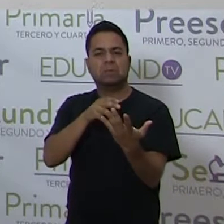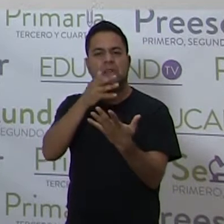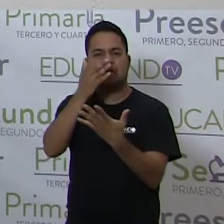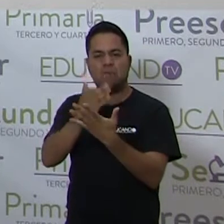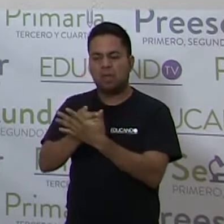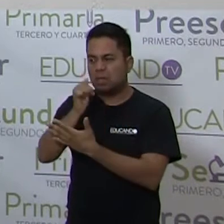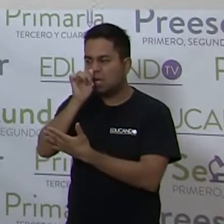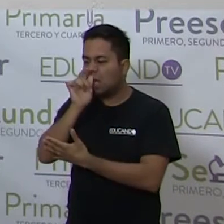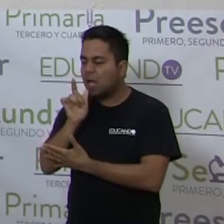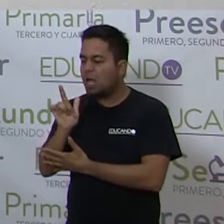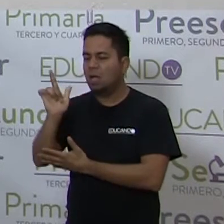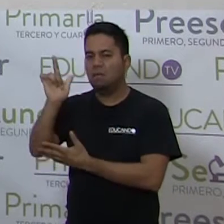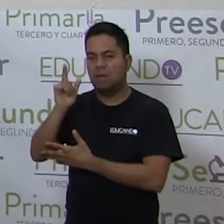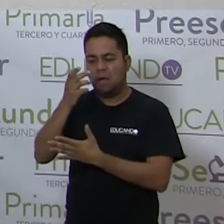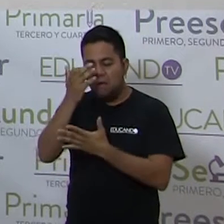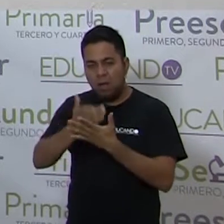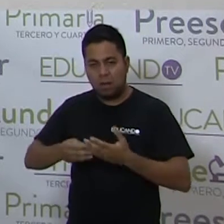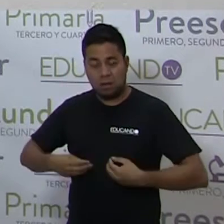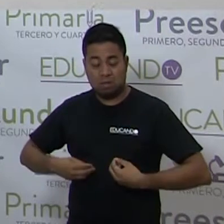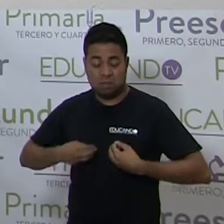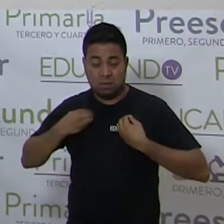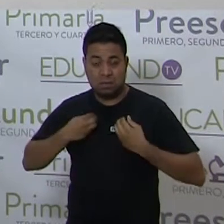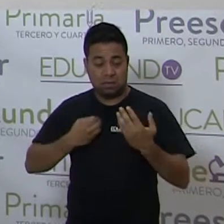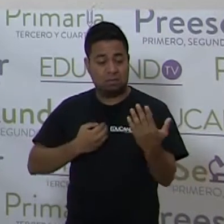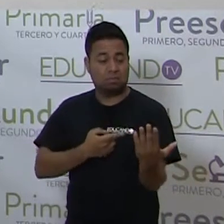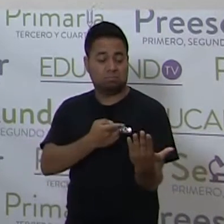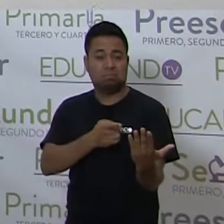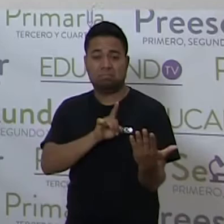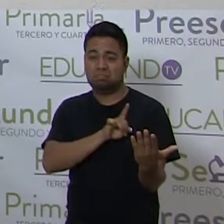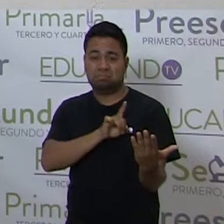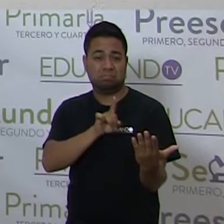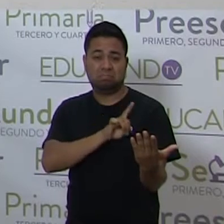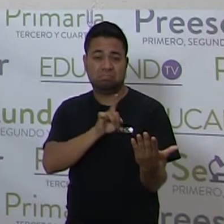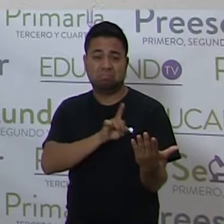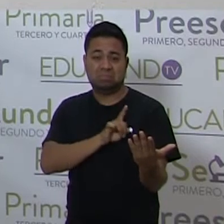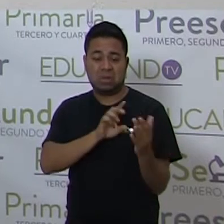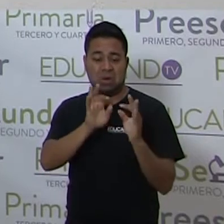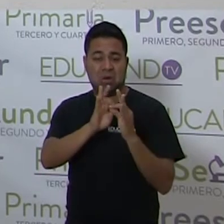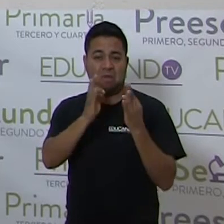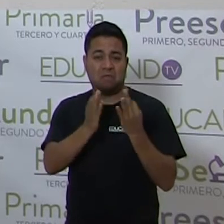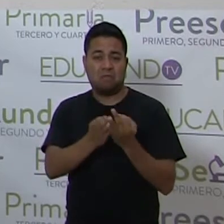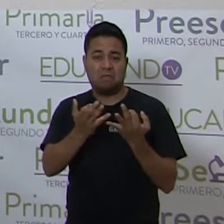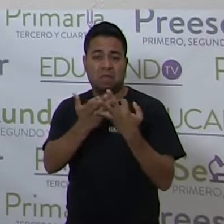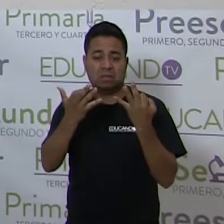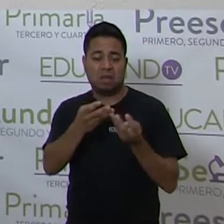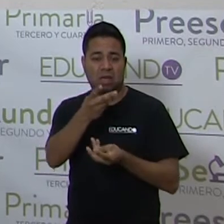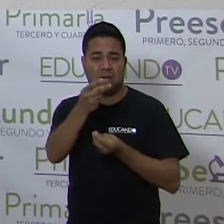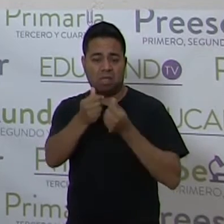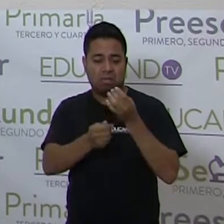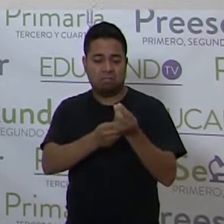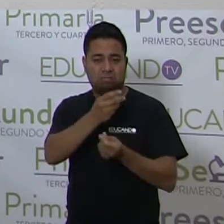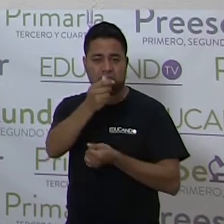alma y aliento de vida. Solo eran pequeñas figuras inertes.